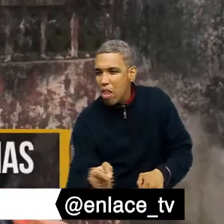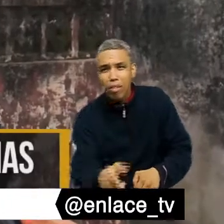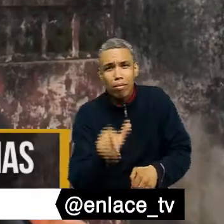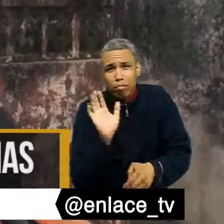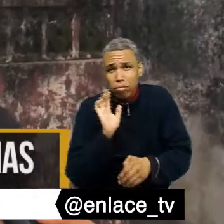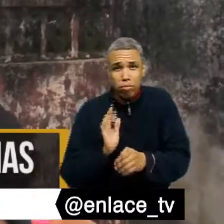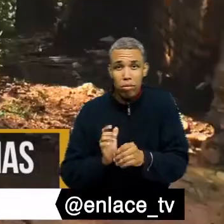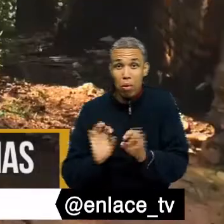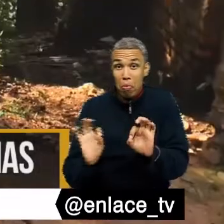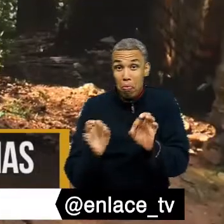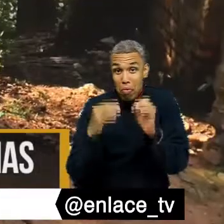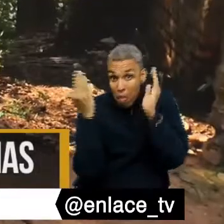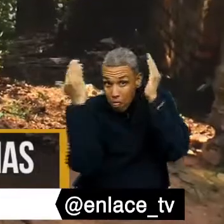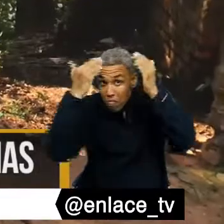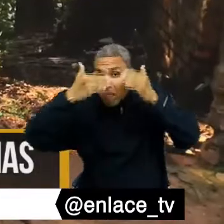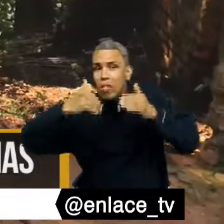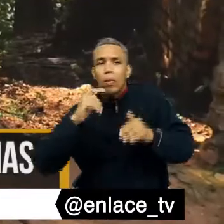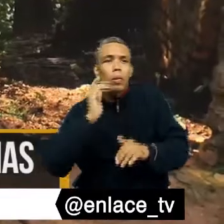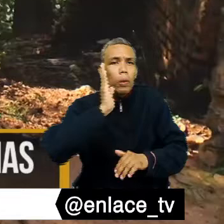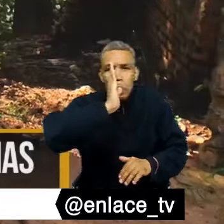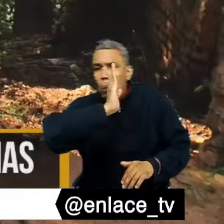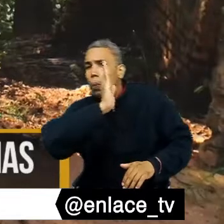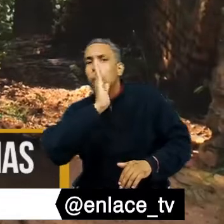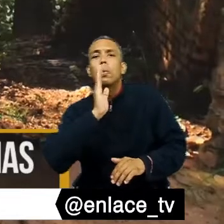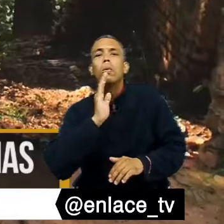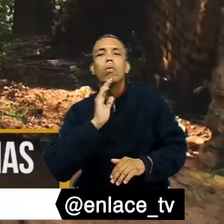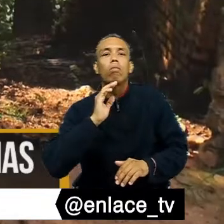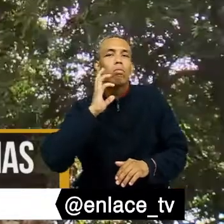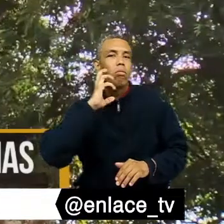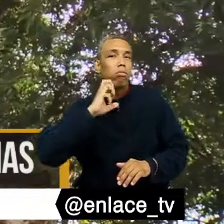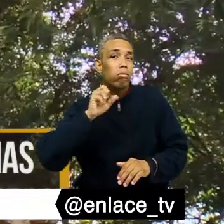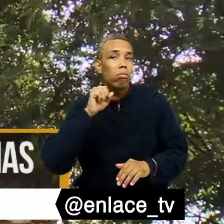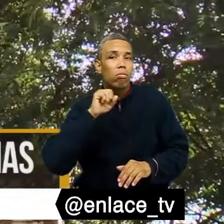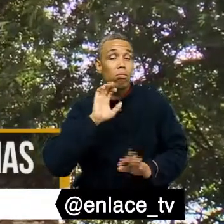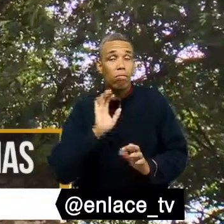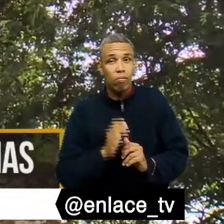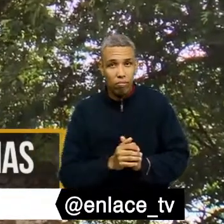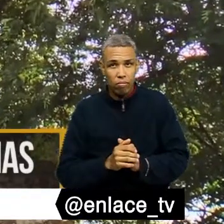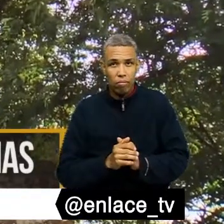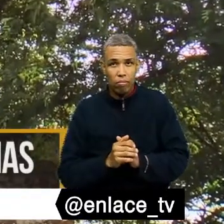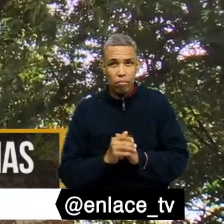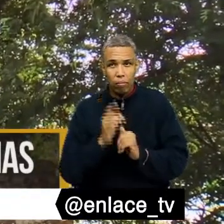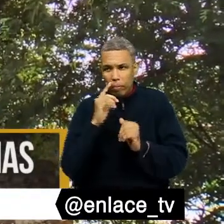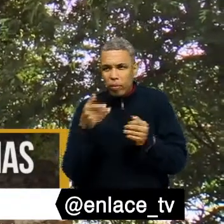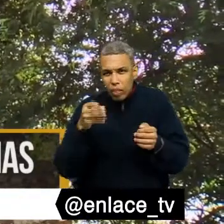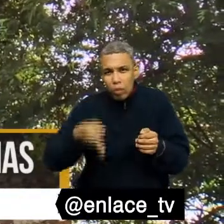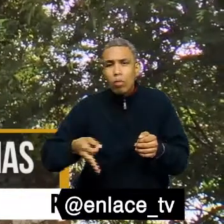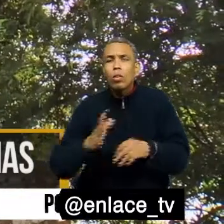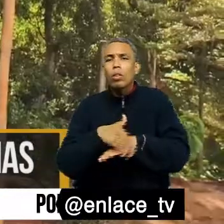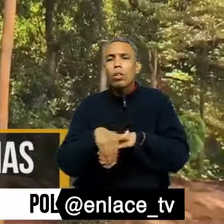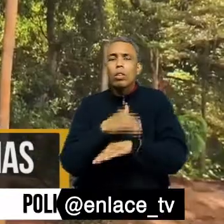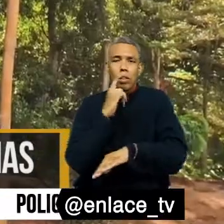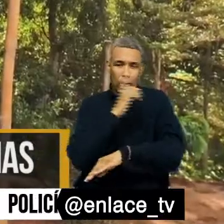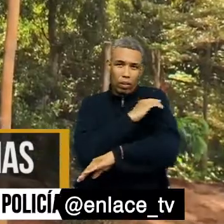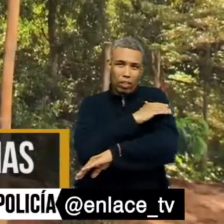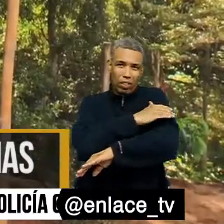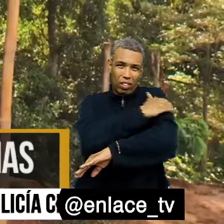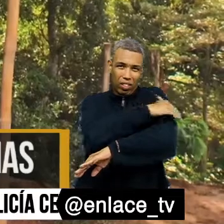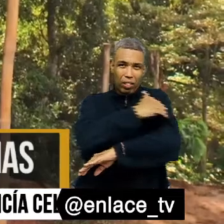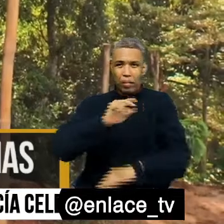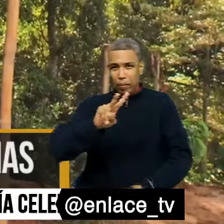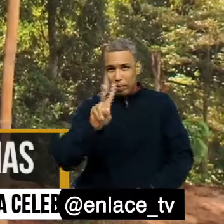esconder personas. Literalmente abandonada, así se encuentra la vivienda que está ubicada en la calle 27A número 4312,